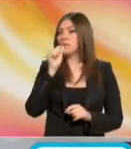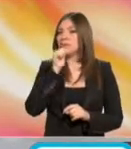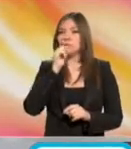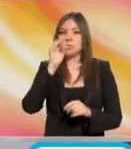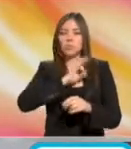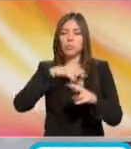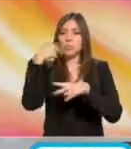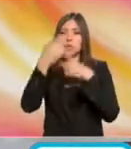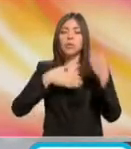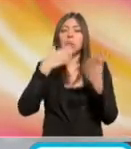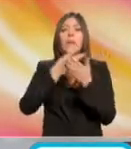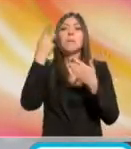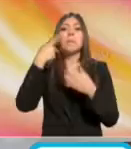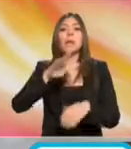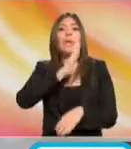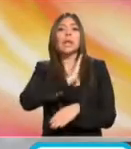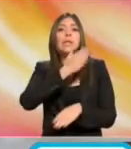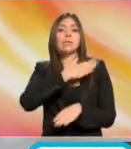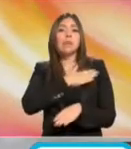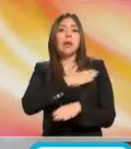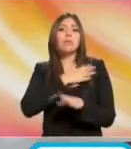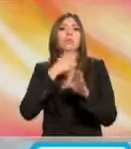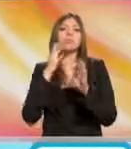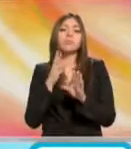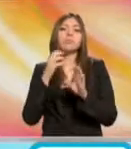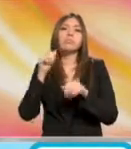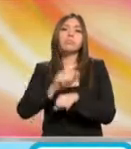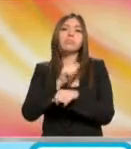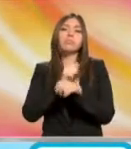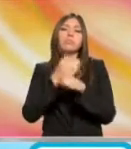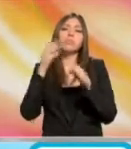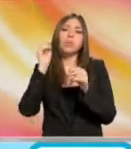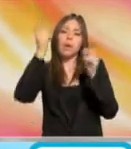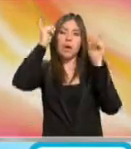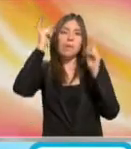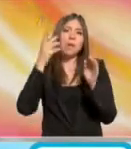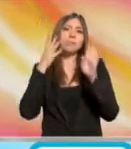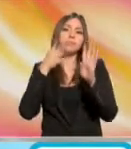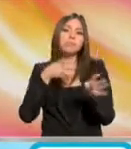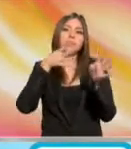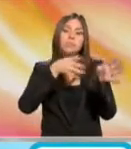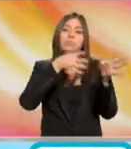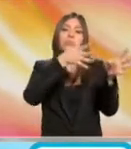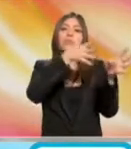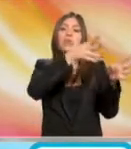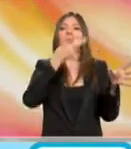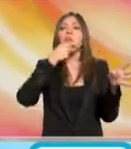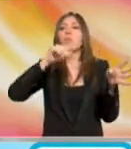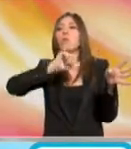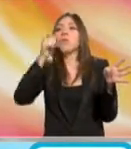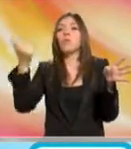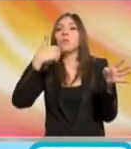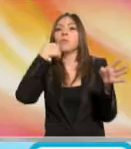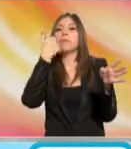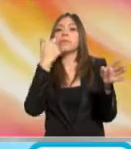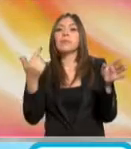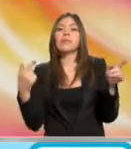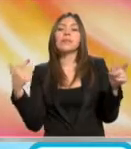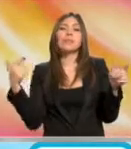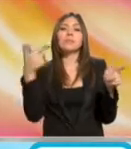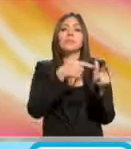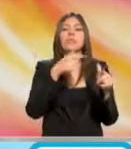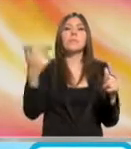una caravana con varios españoles. Los otomís dieron bastante guerra también en el tema de la conquista. Y bueno, es interesante porque es una